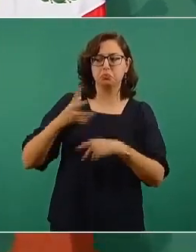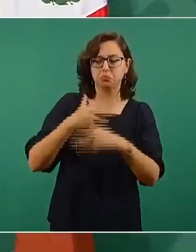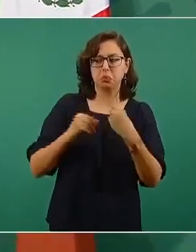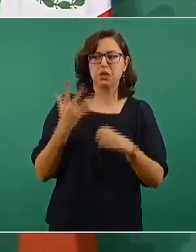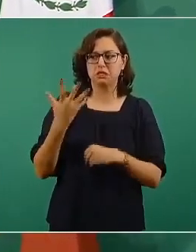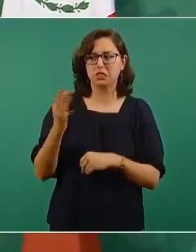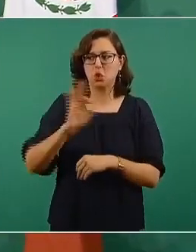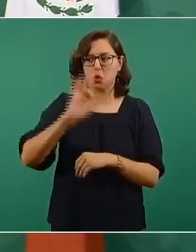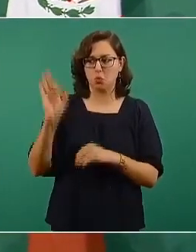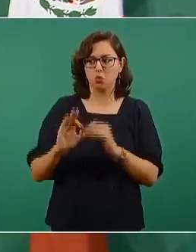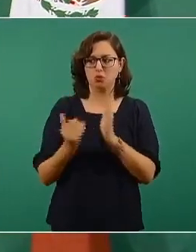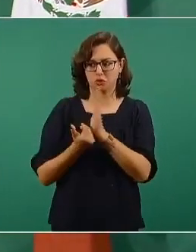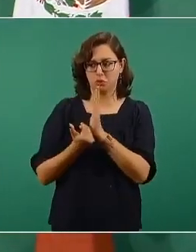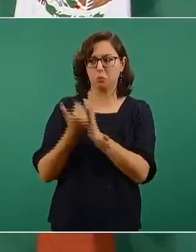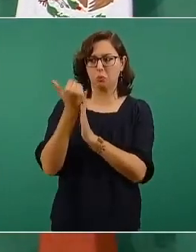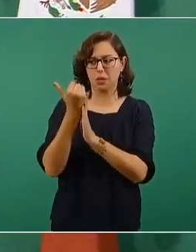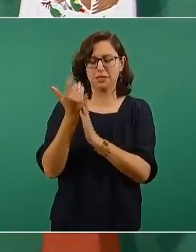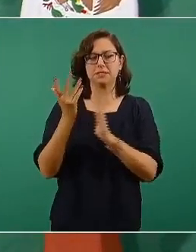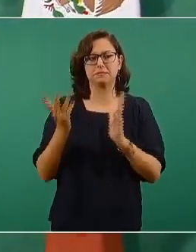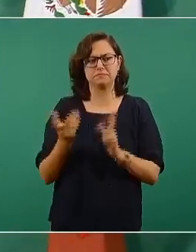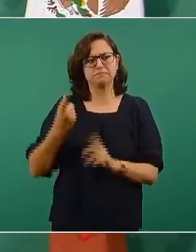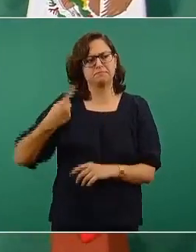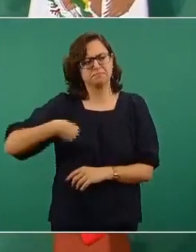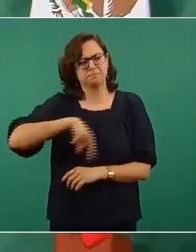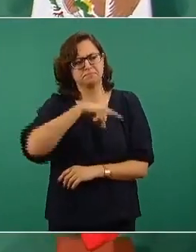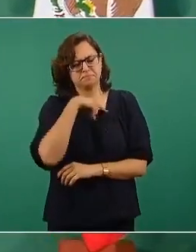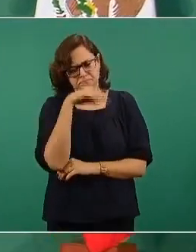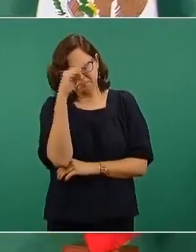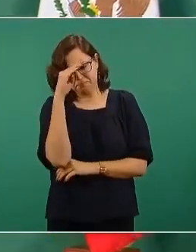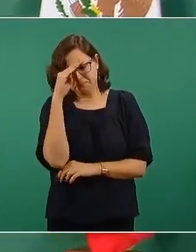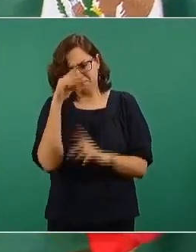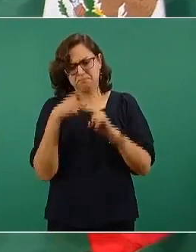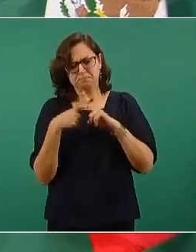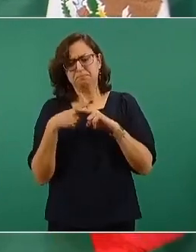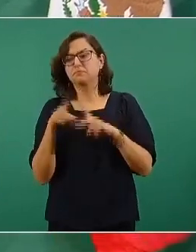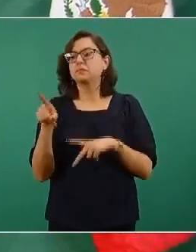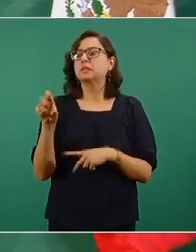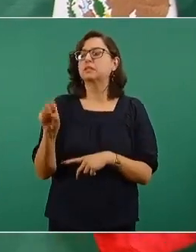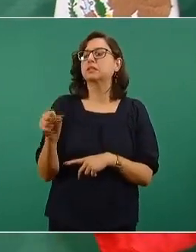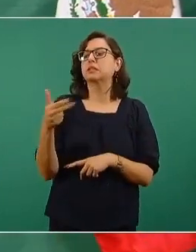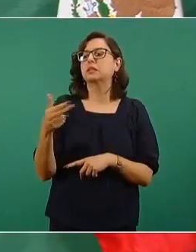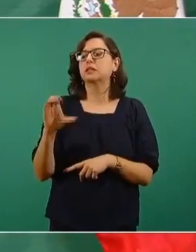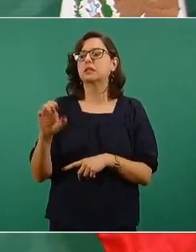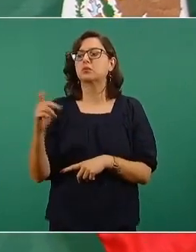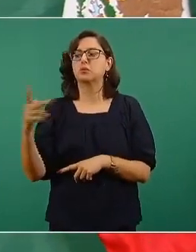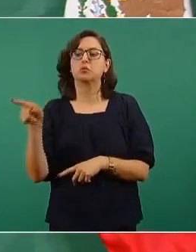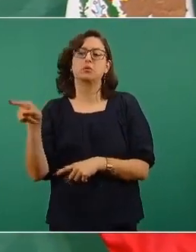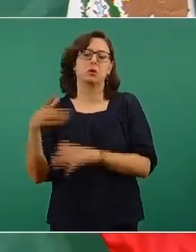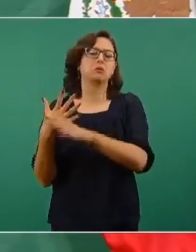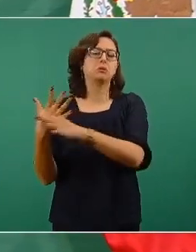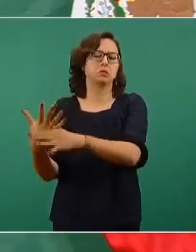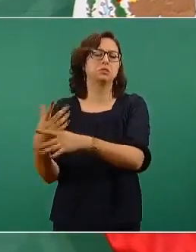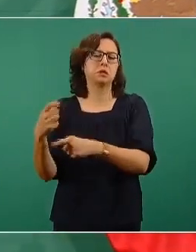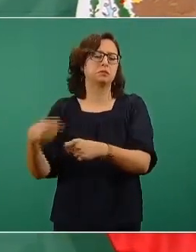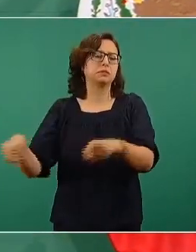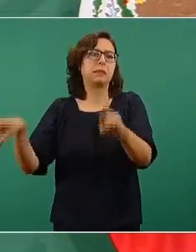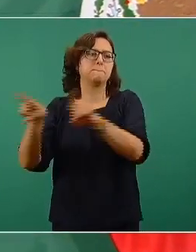Eso es lo que nosotros estimamos, eso es lo que piensa Hacienda, aunque yo